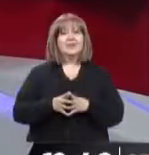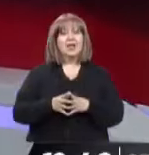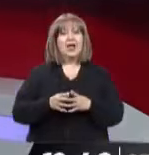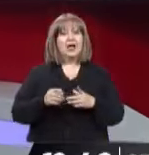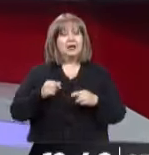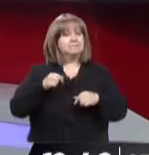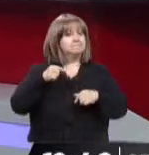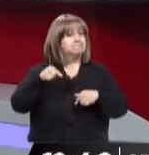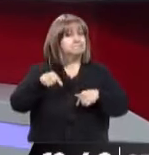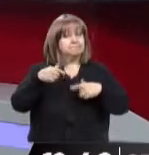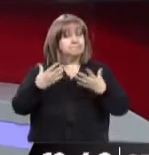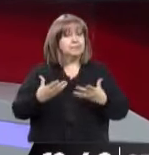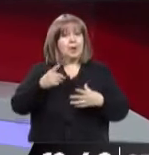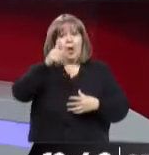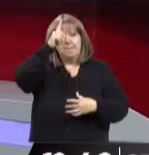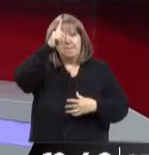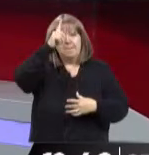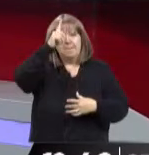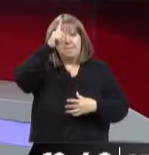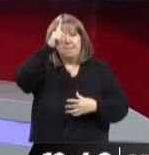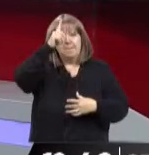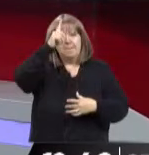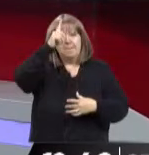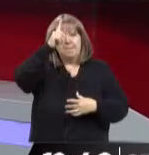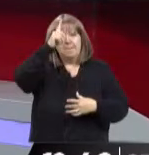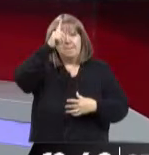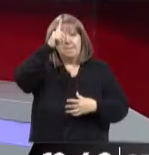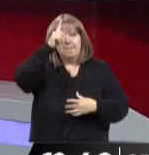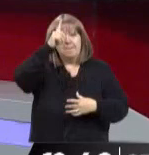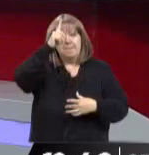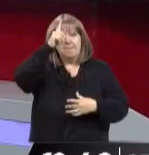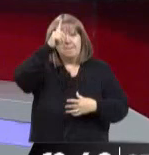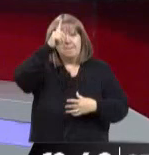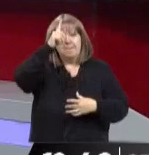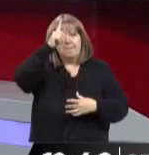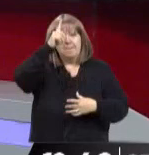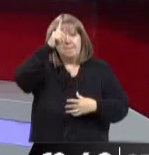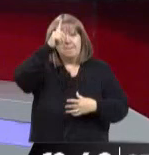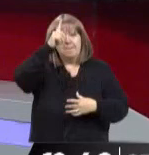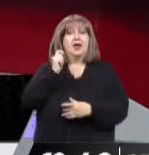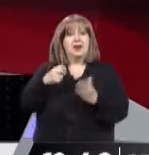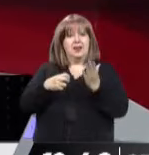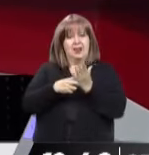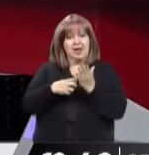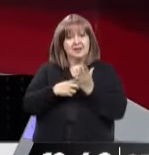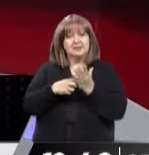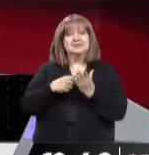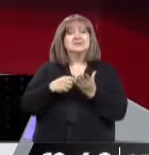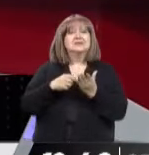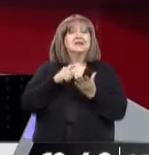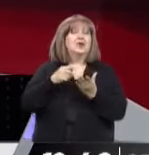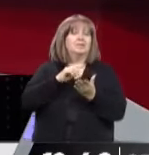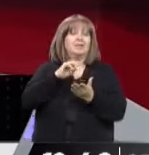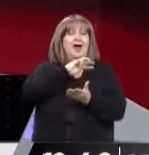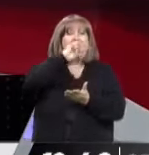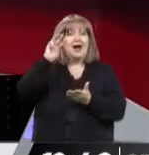si la tensión por el reclamo de los policías retirados hace un rato escuchábamos la versión que contaba el chef Carlos gallo y está